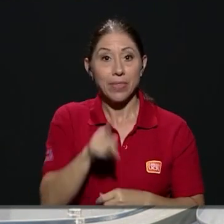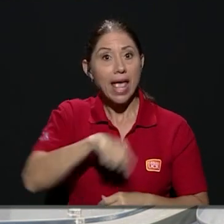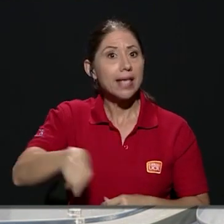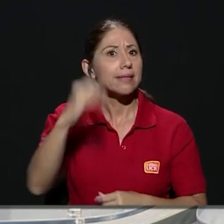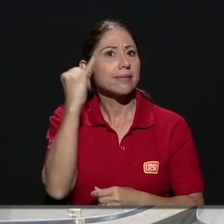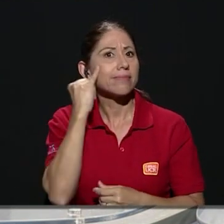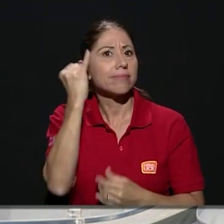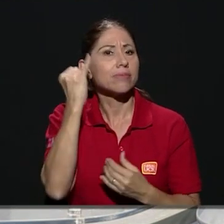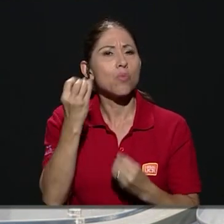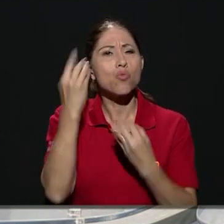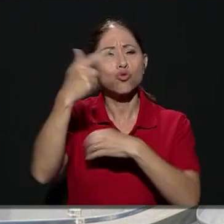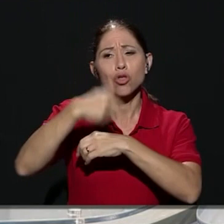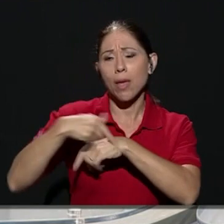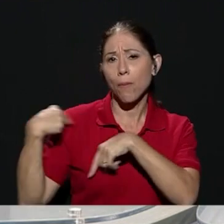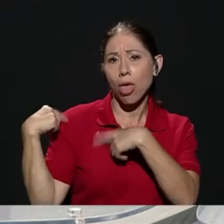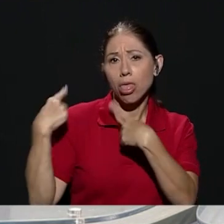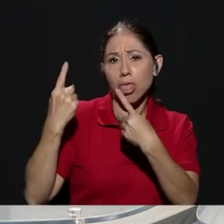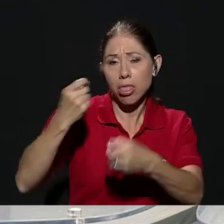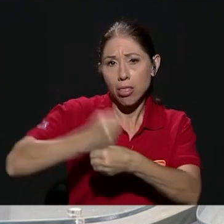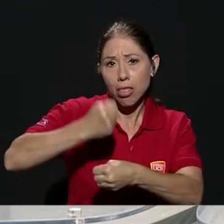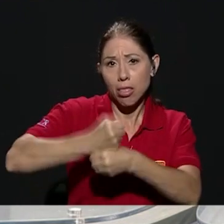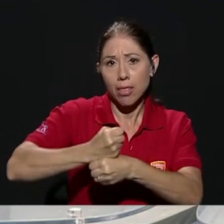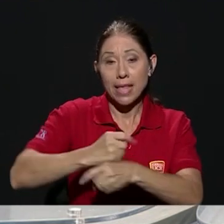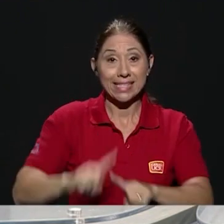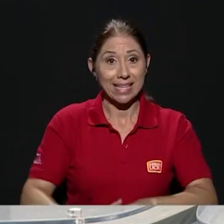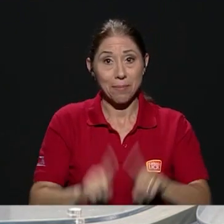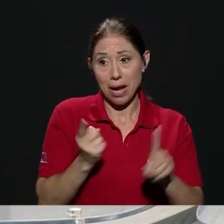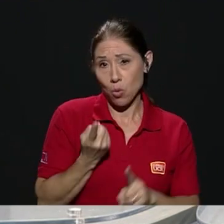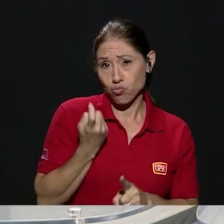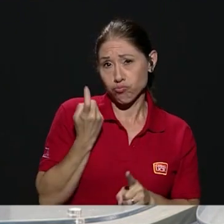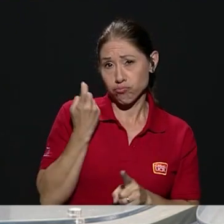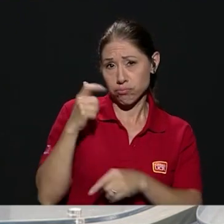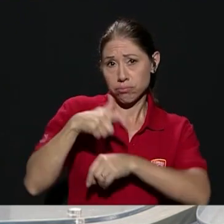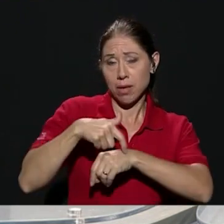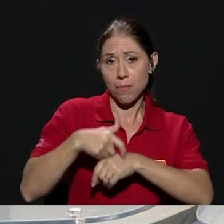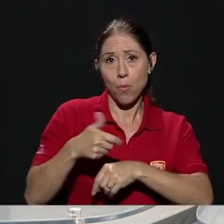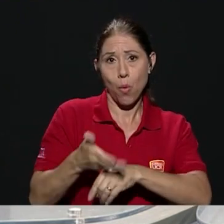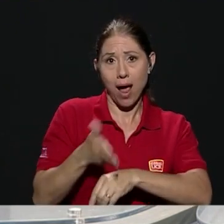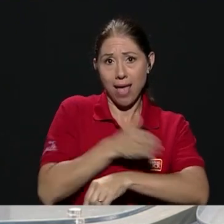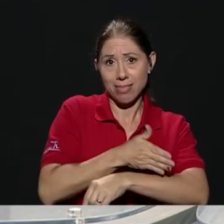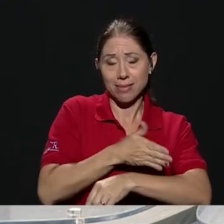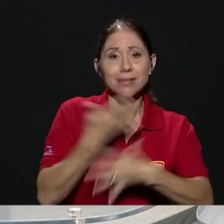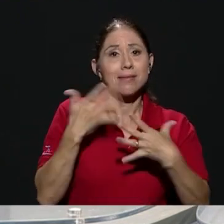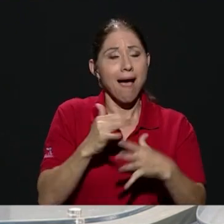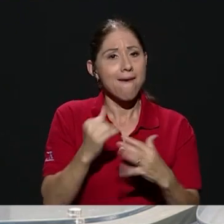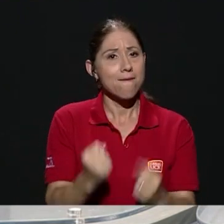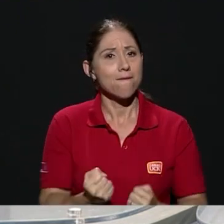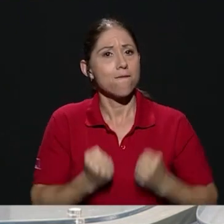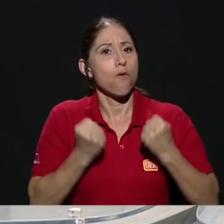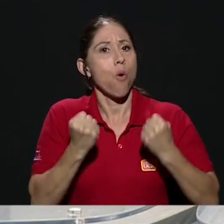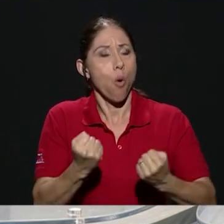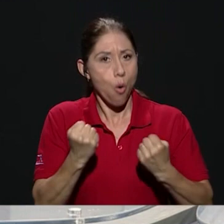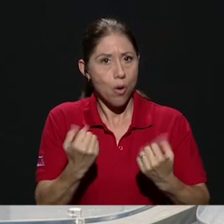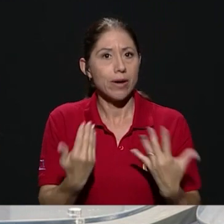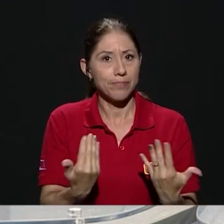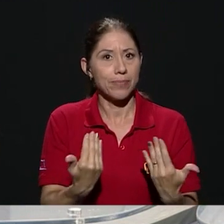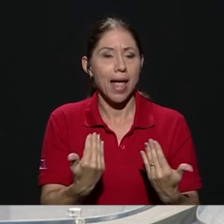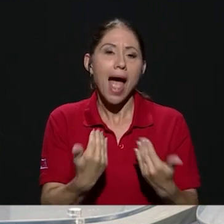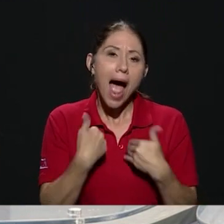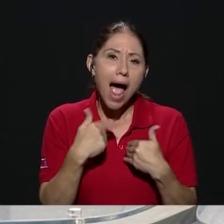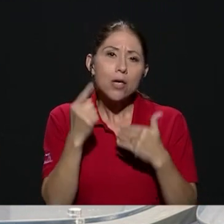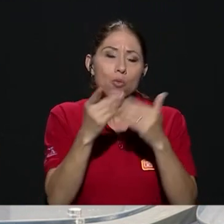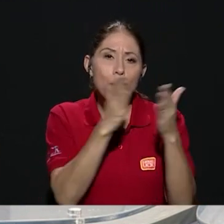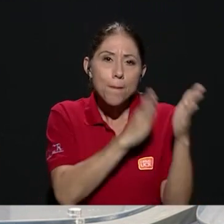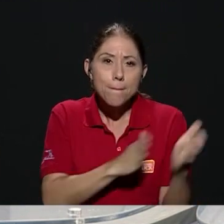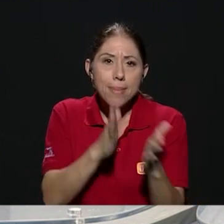iniciativas tienen mucho tiempo de estarse desarrollando, sin embargo recientemente se han fortalecido. Hay un plan para